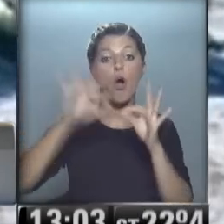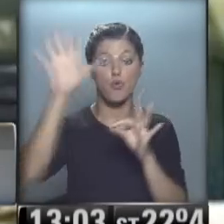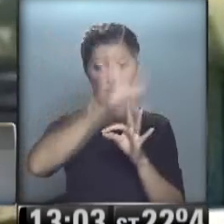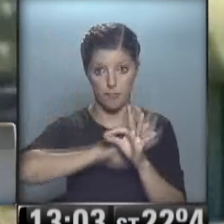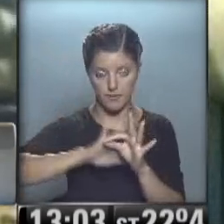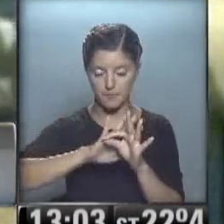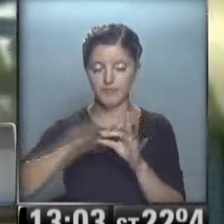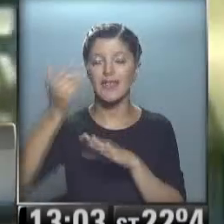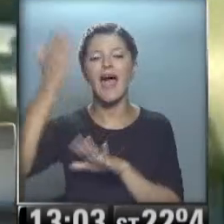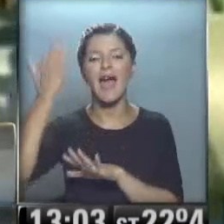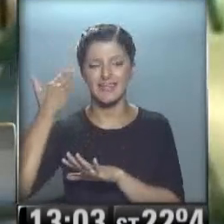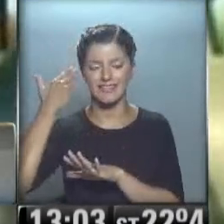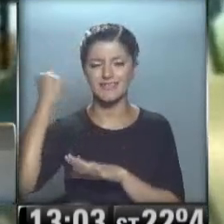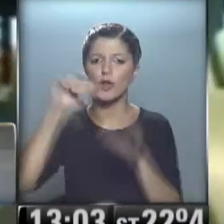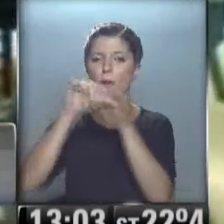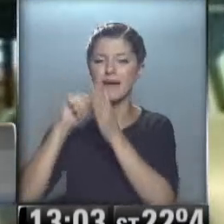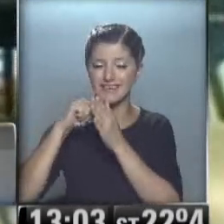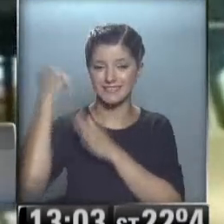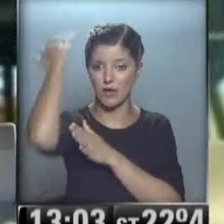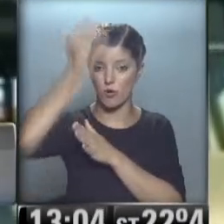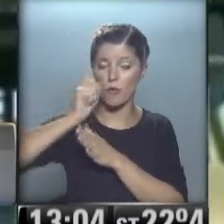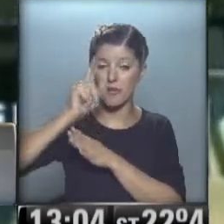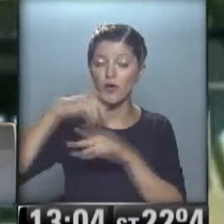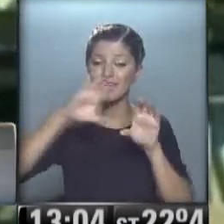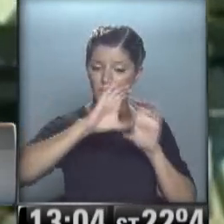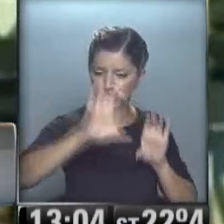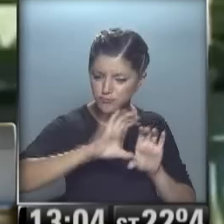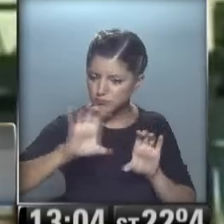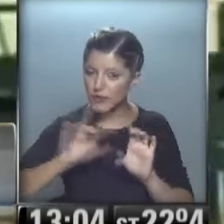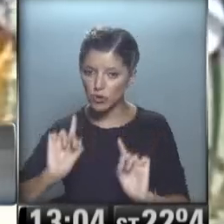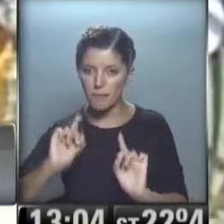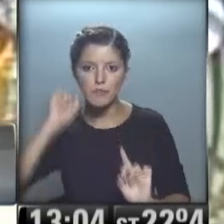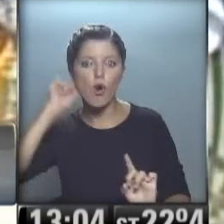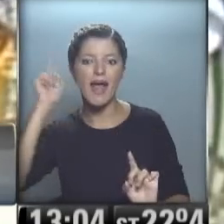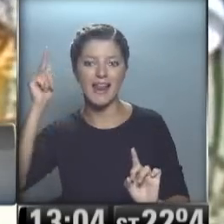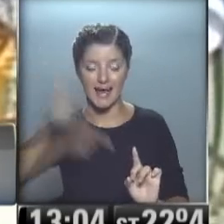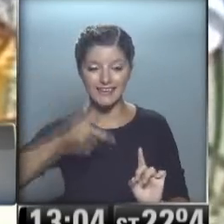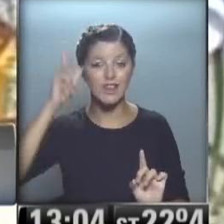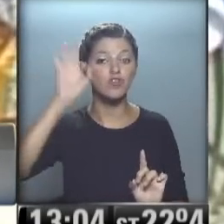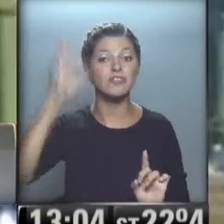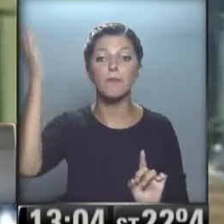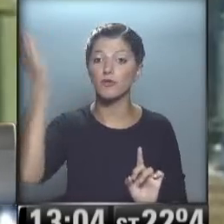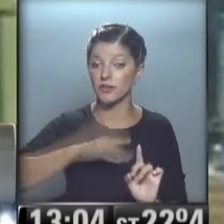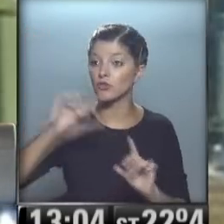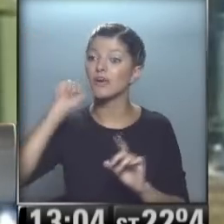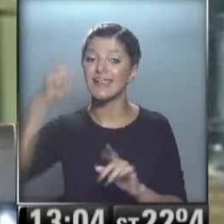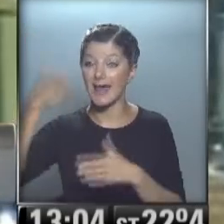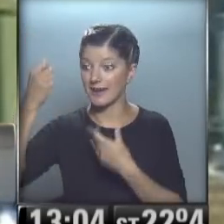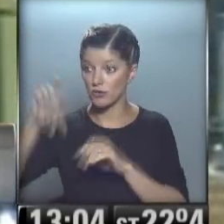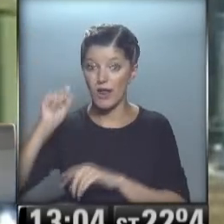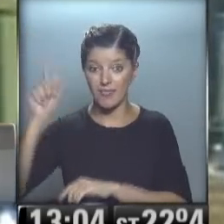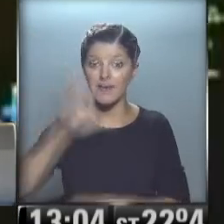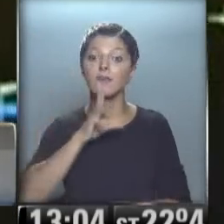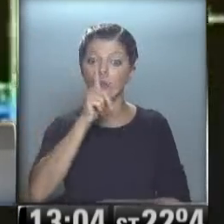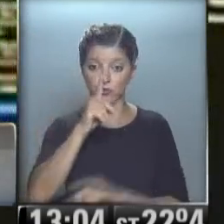Desde la era soviética, más de un centenar de gasoductos transportan el 80% del gas natural ruso a Europa a